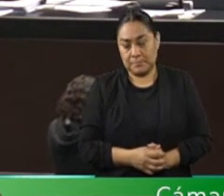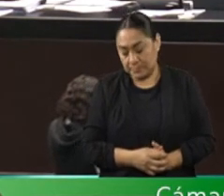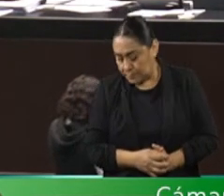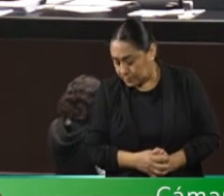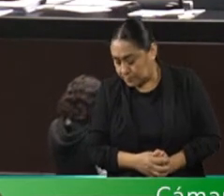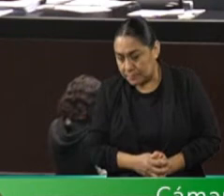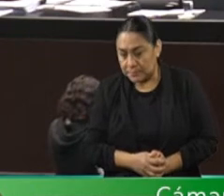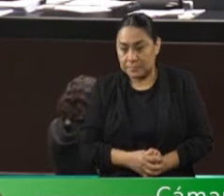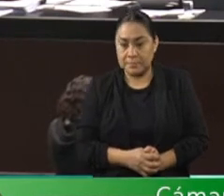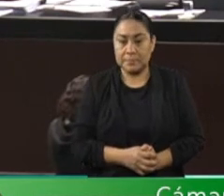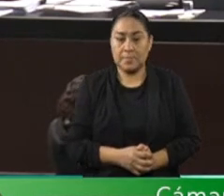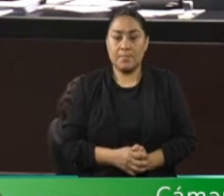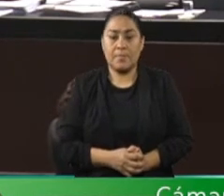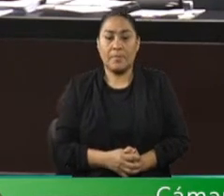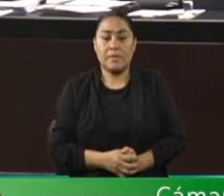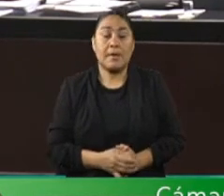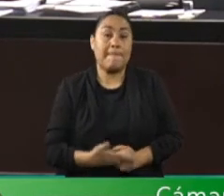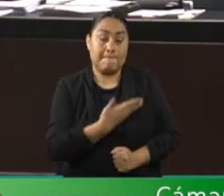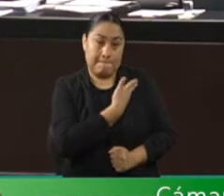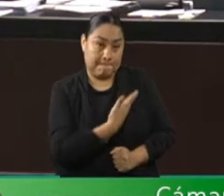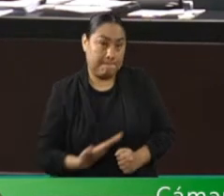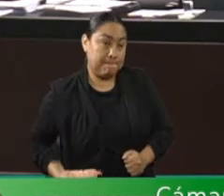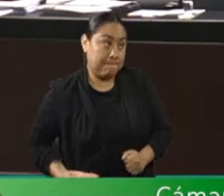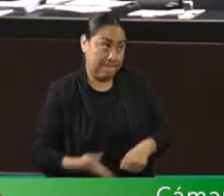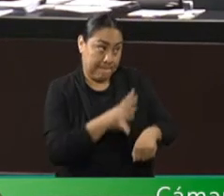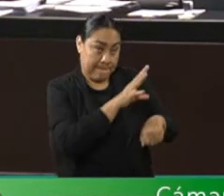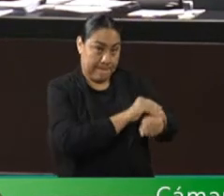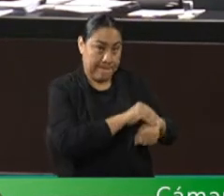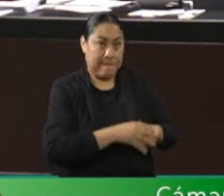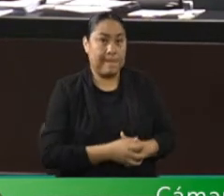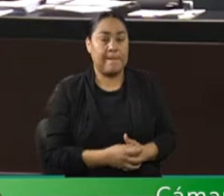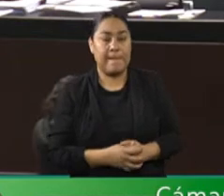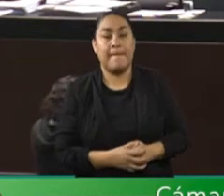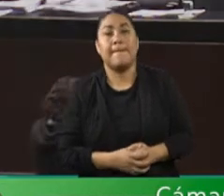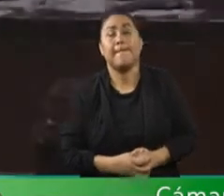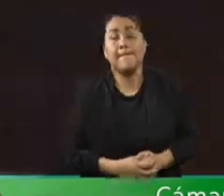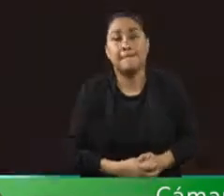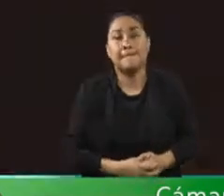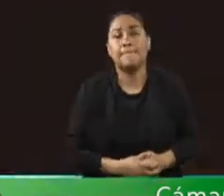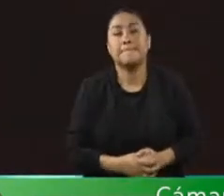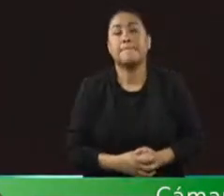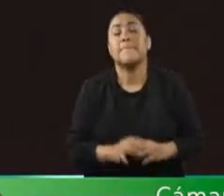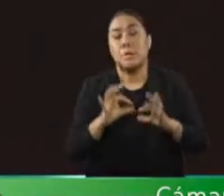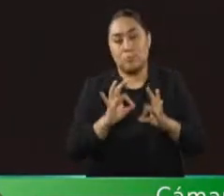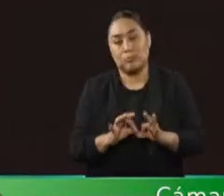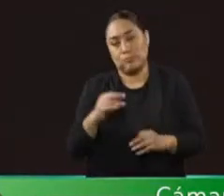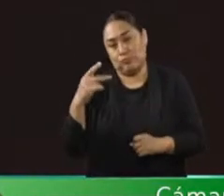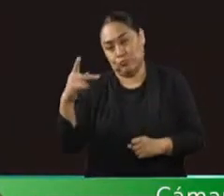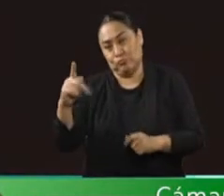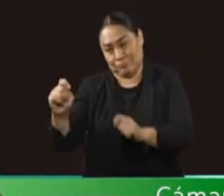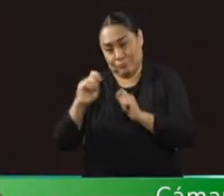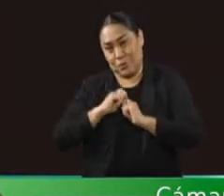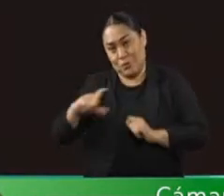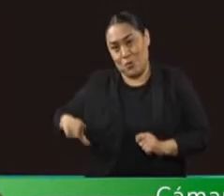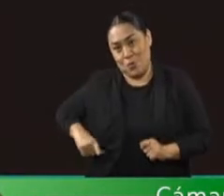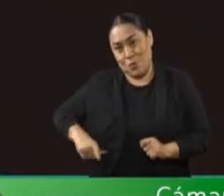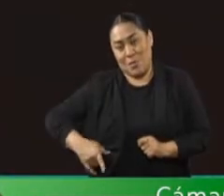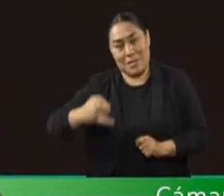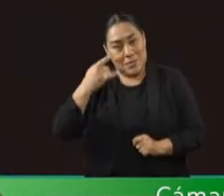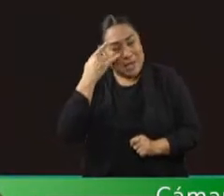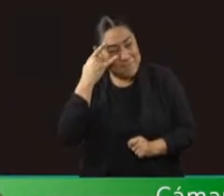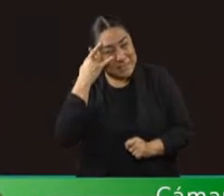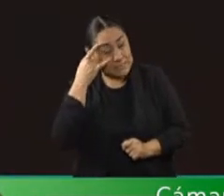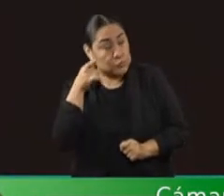adelante con la vena presidente adelante el orador En nombre del Estado de Campeche en memoria de uno de los